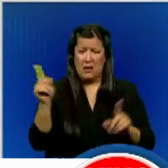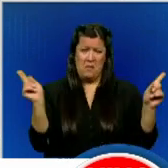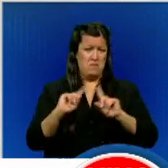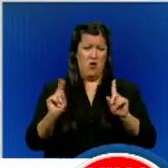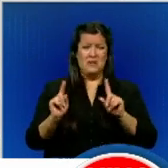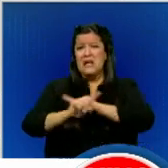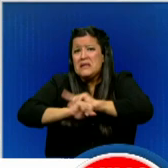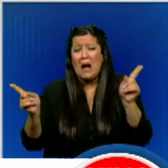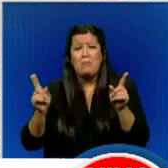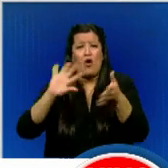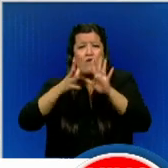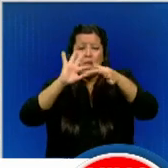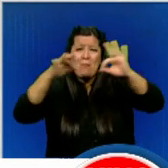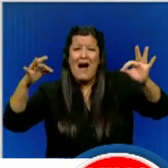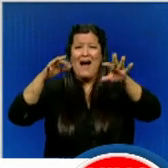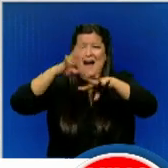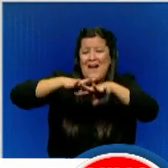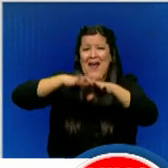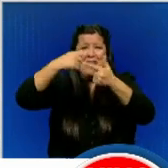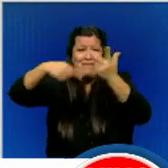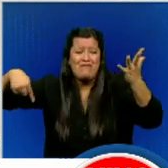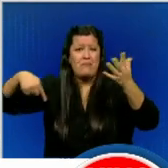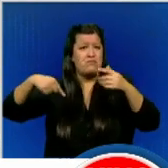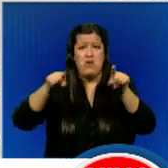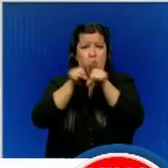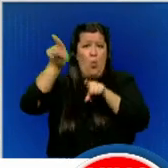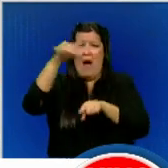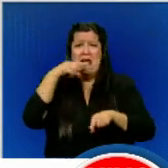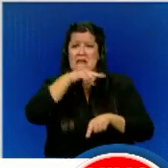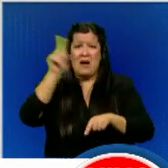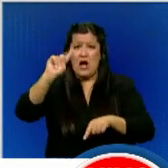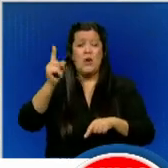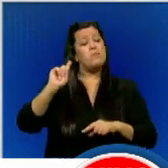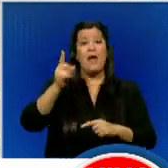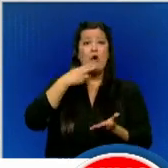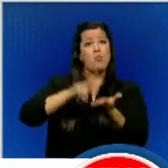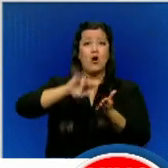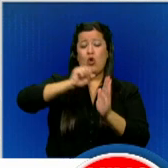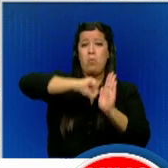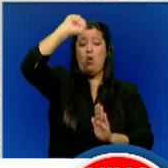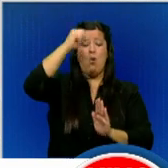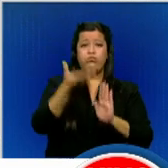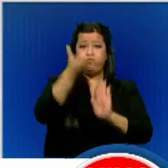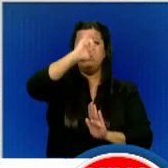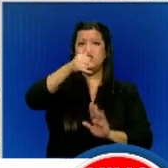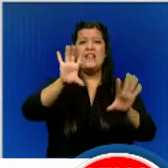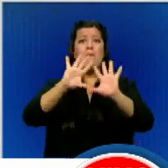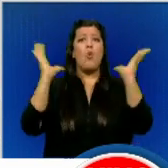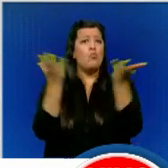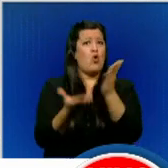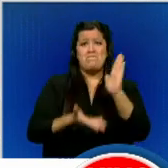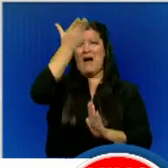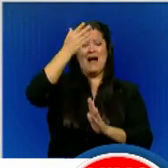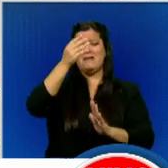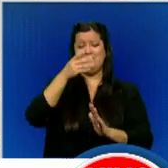ni siquiera la fibra óptica de eeuu alemania pero si van a tener la presión impositiva más alta del planeta y ahora lo voy a explicar además